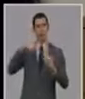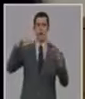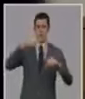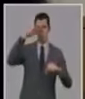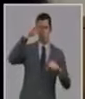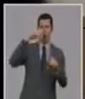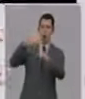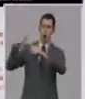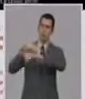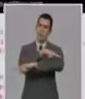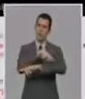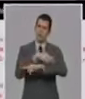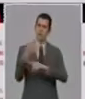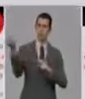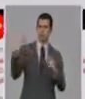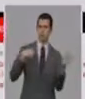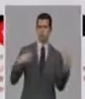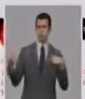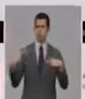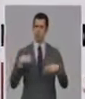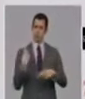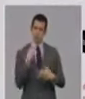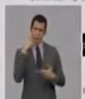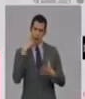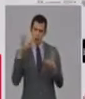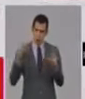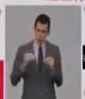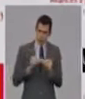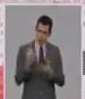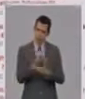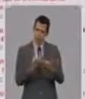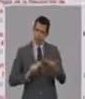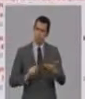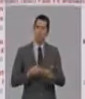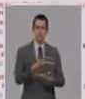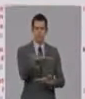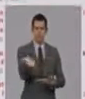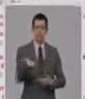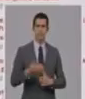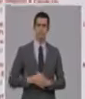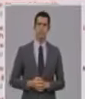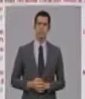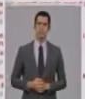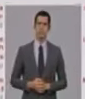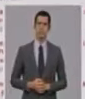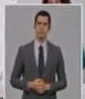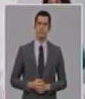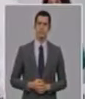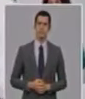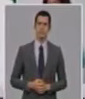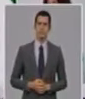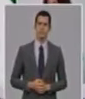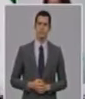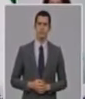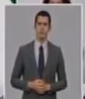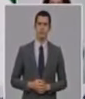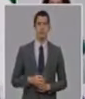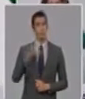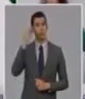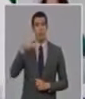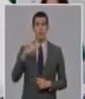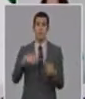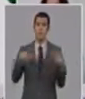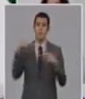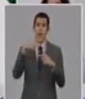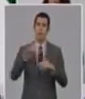los que estaban en el exterior. Los trabajos publicados sobre la COVID-19 se roban el tráfico en el sitio web. La conferencia de prensa del doctor